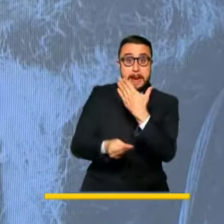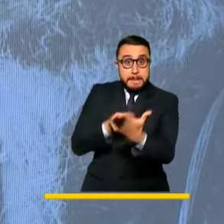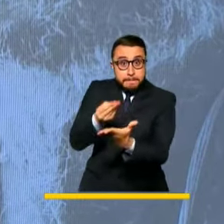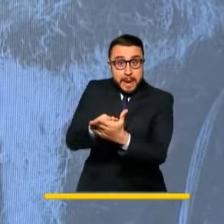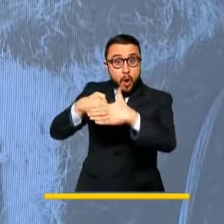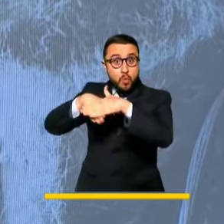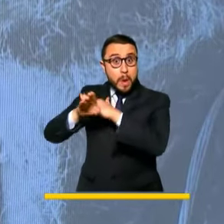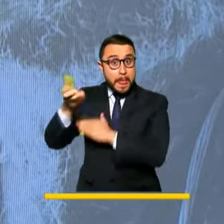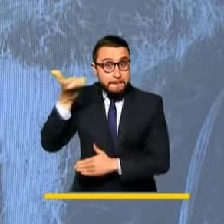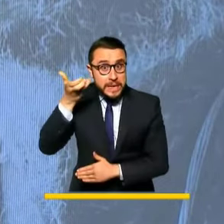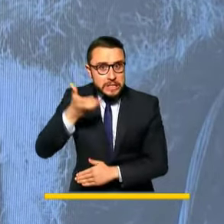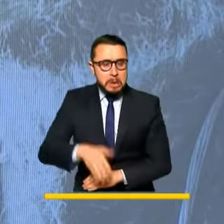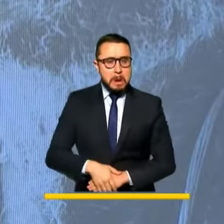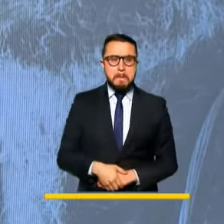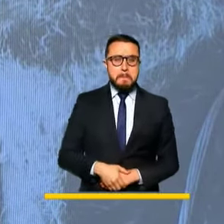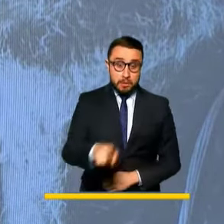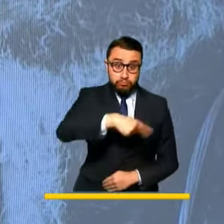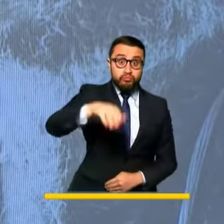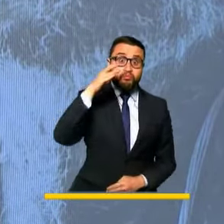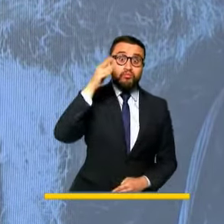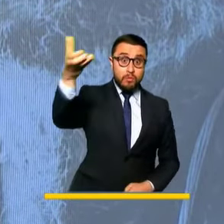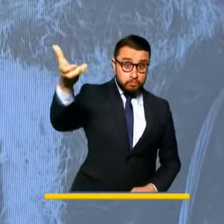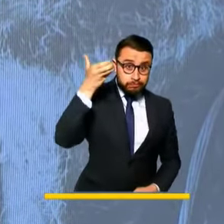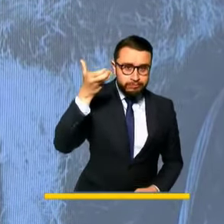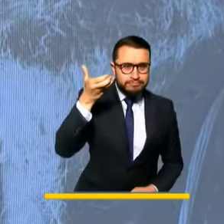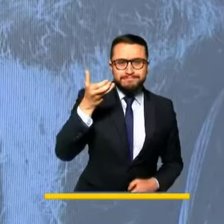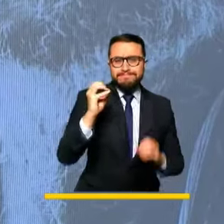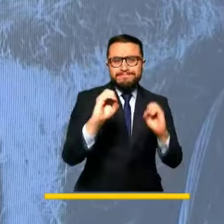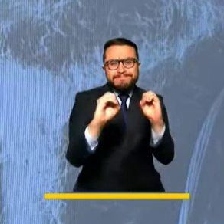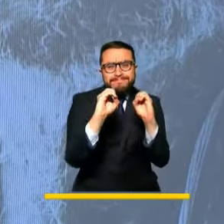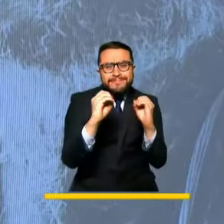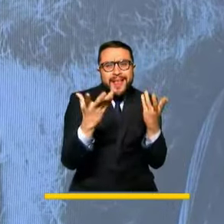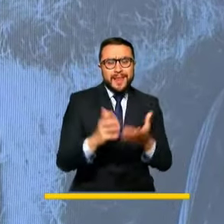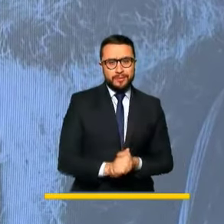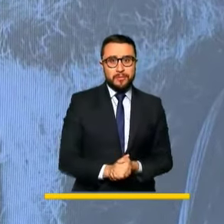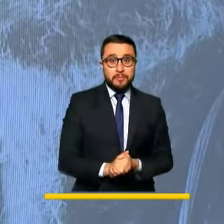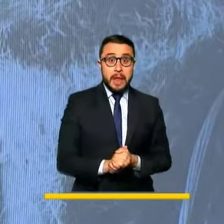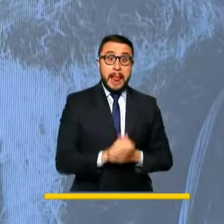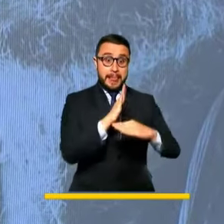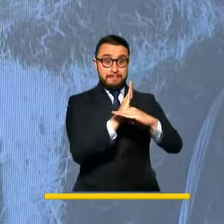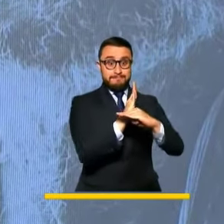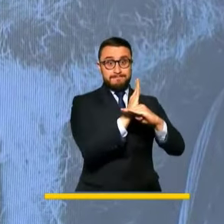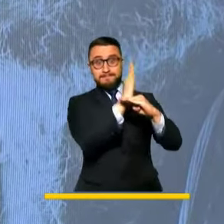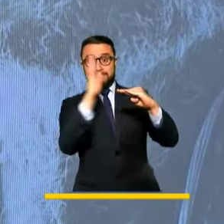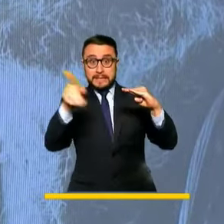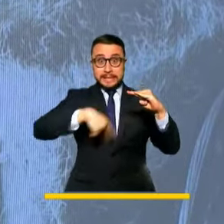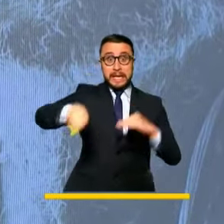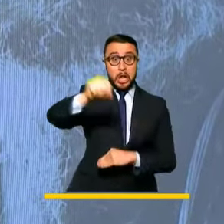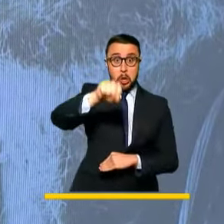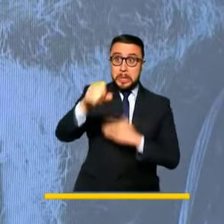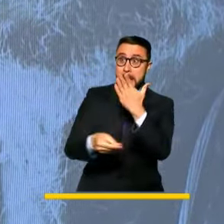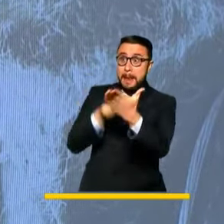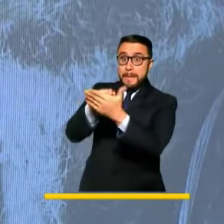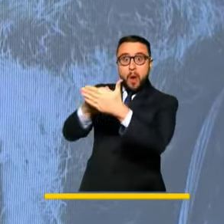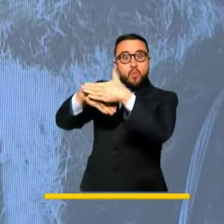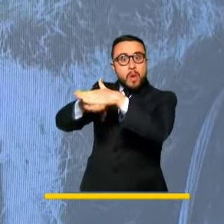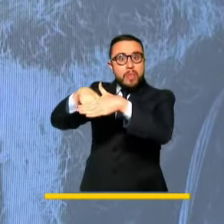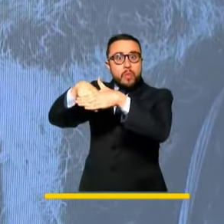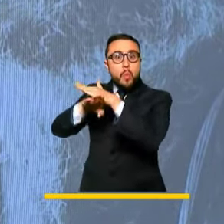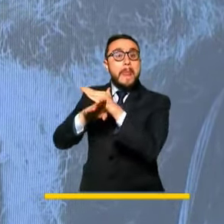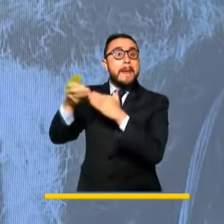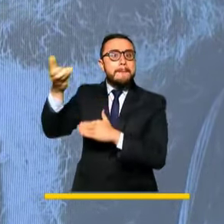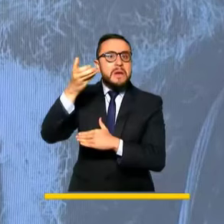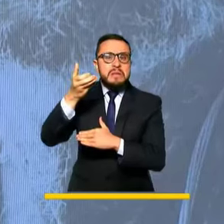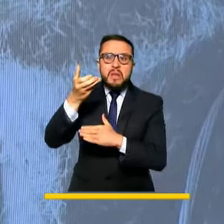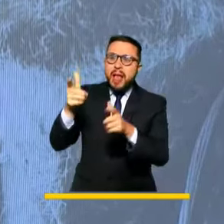y no tendrán pensión. De quienes cotizan la mayoría lo hacen a fondos